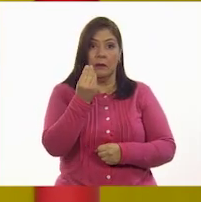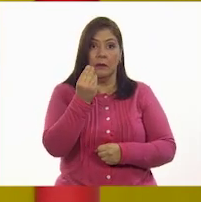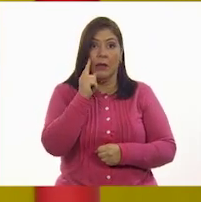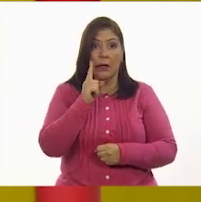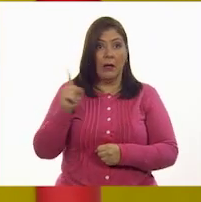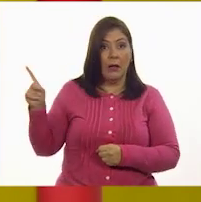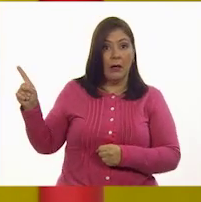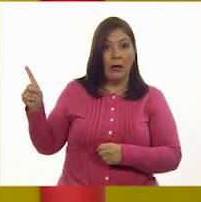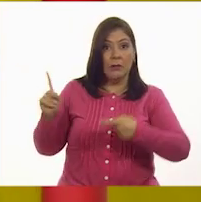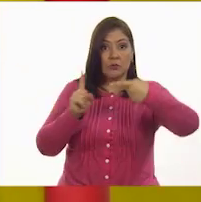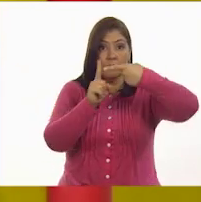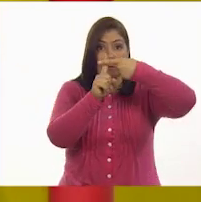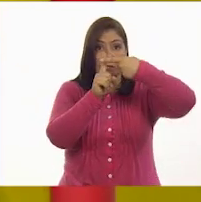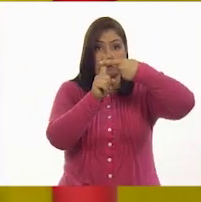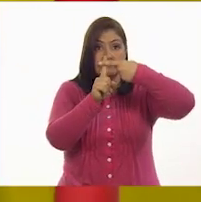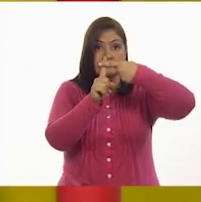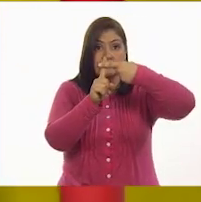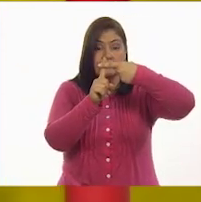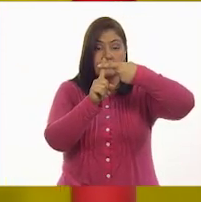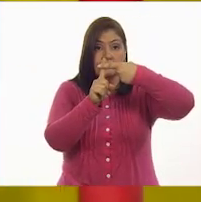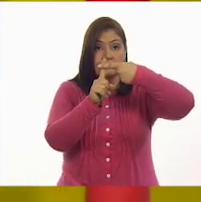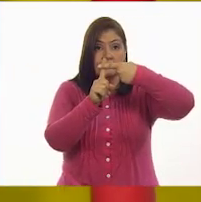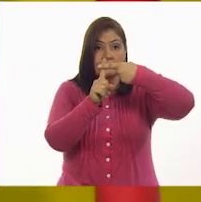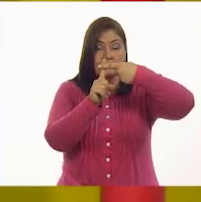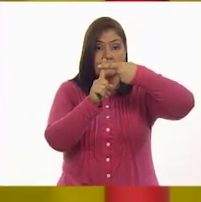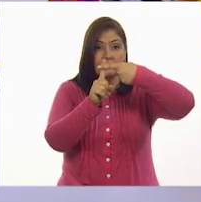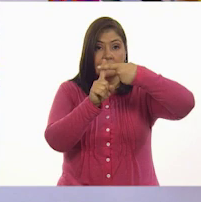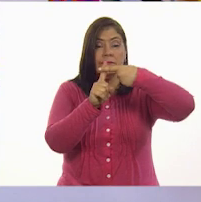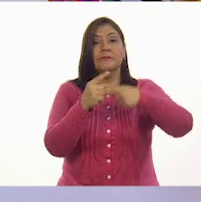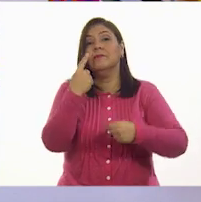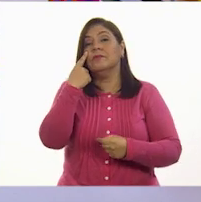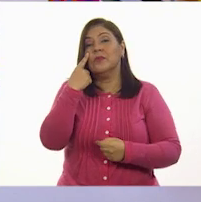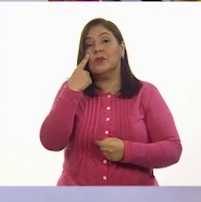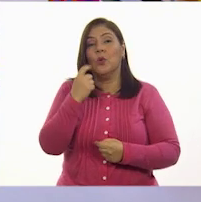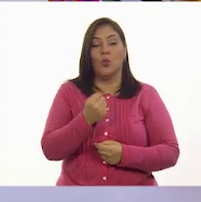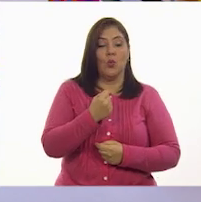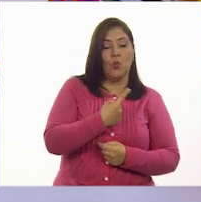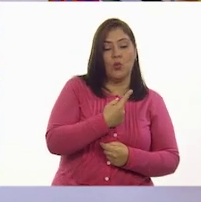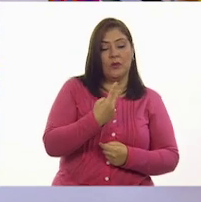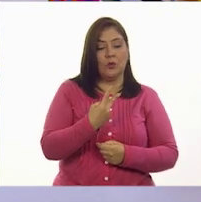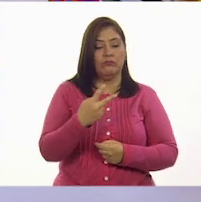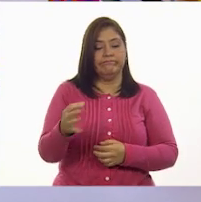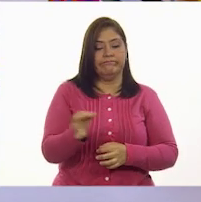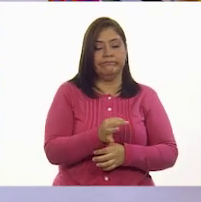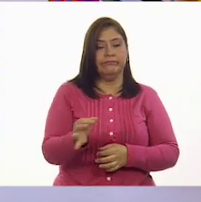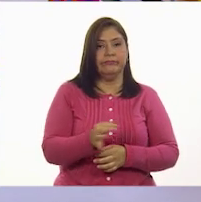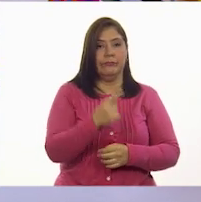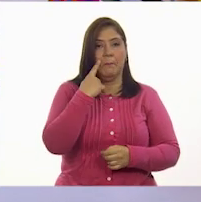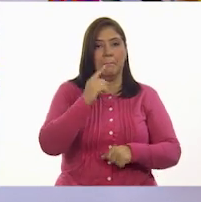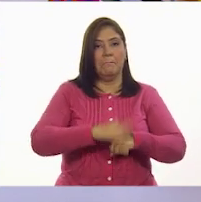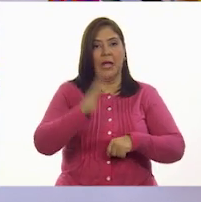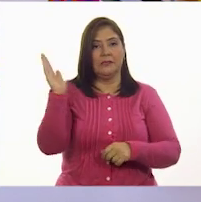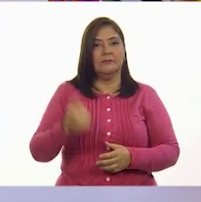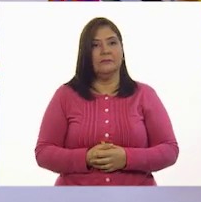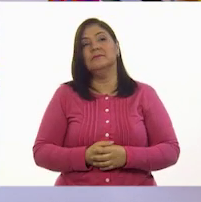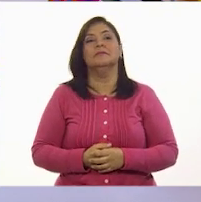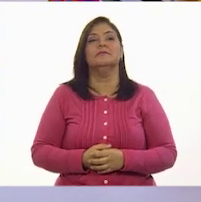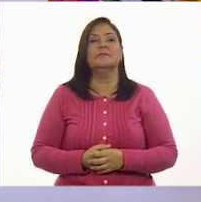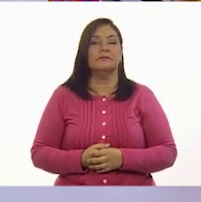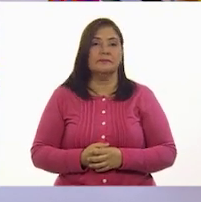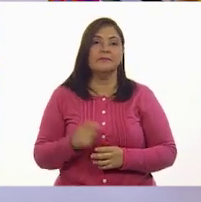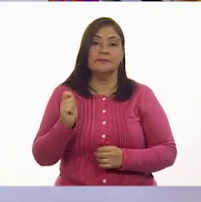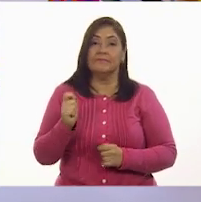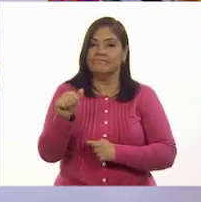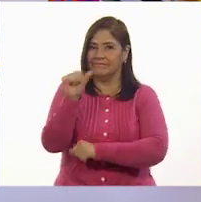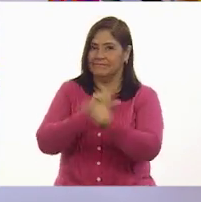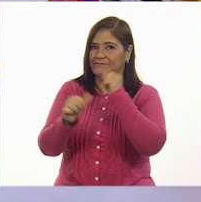sumar. ¿Vas a sumar? Vas entonces a agarrar entonces dos fichas. Una y dos. Esta ya la quito. Perfecto. Ahora es